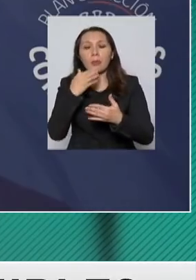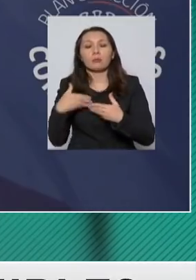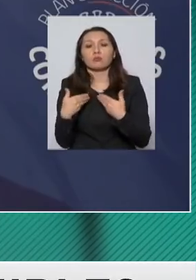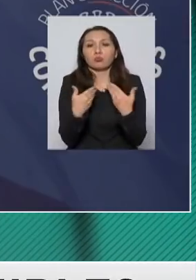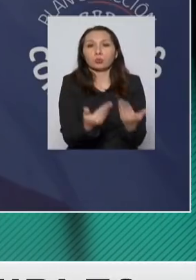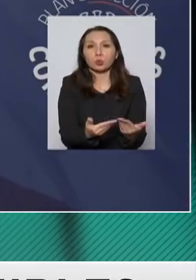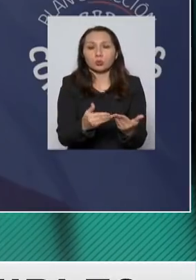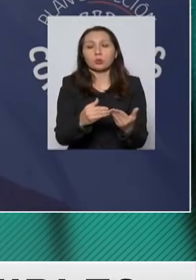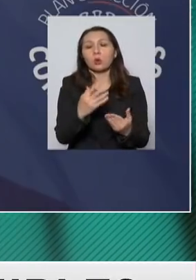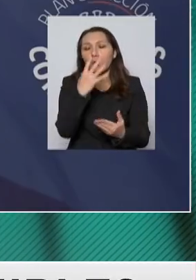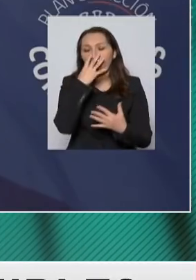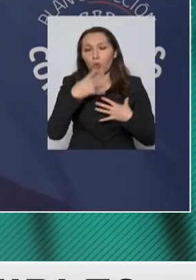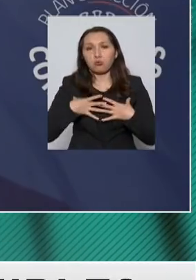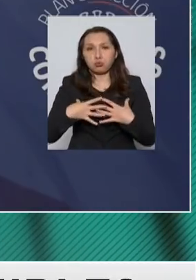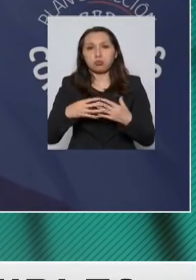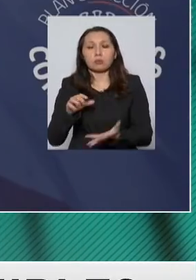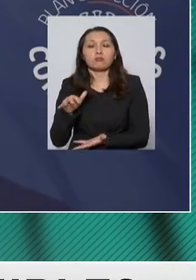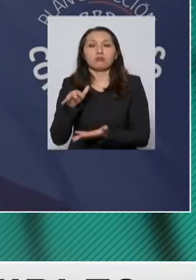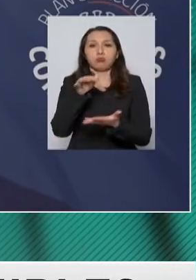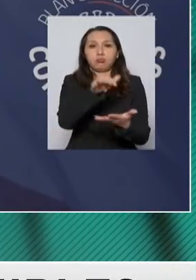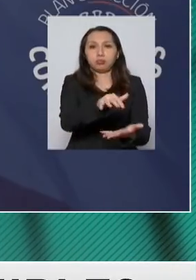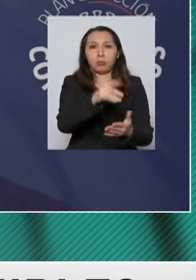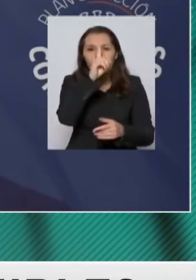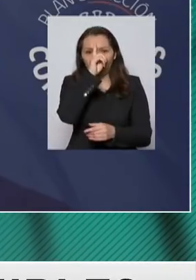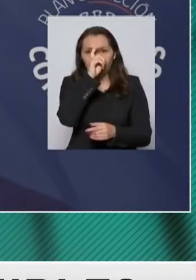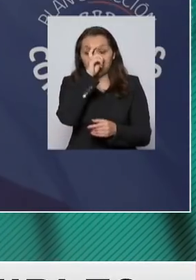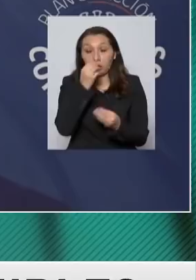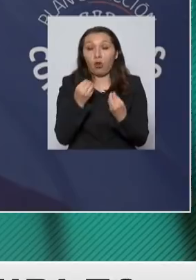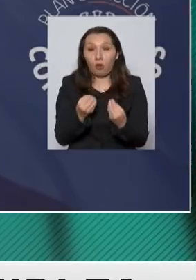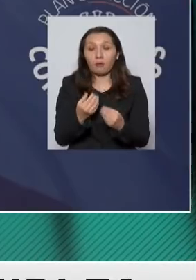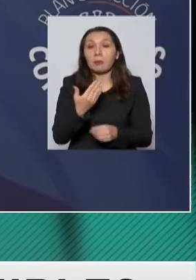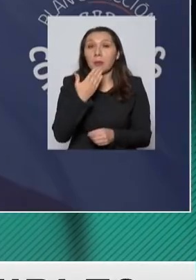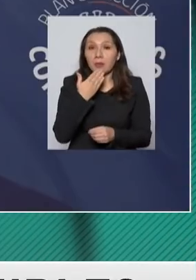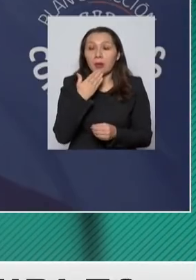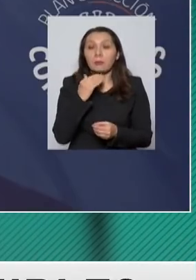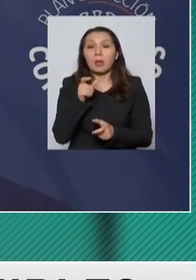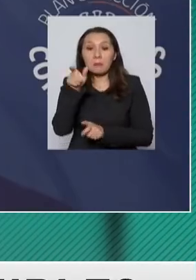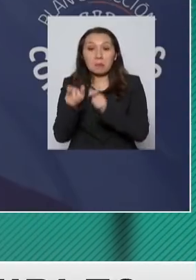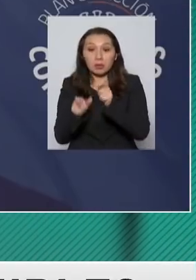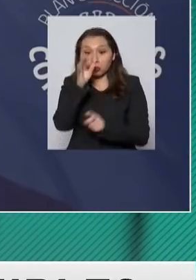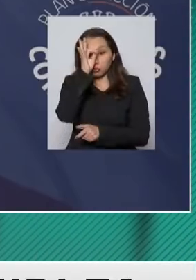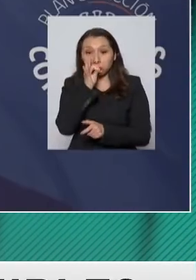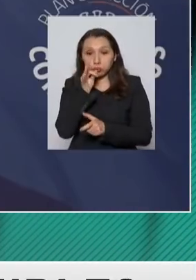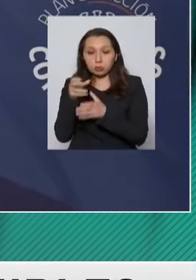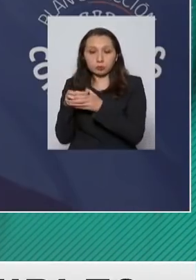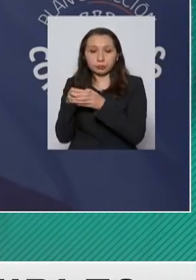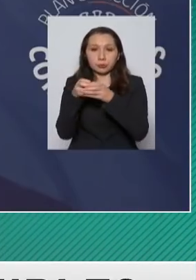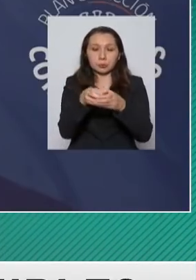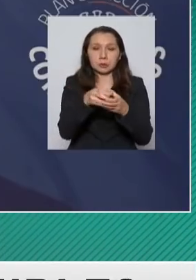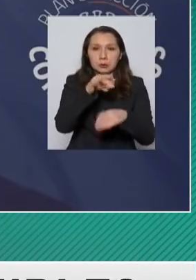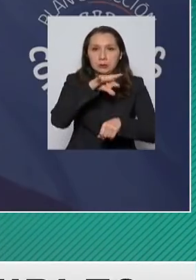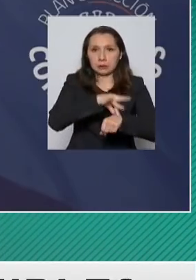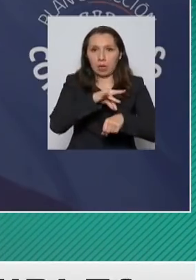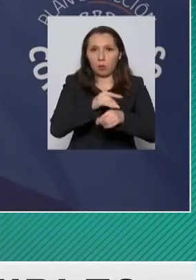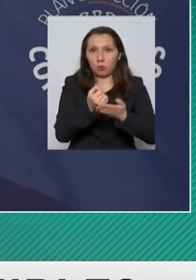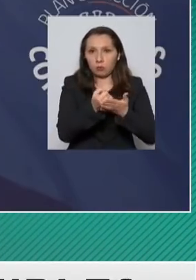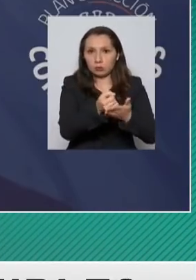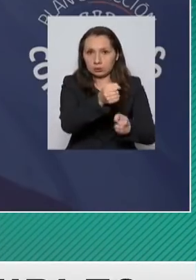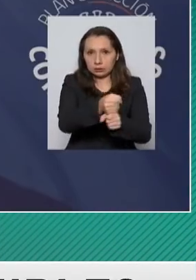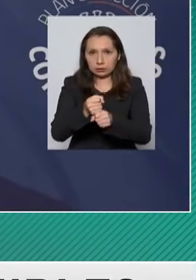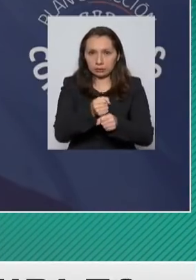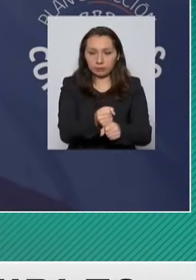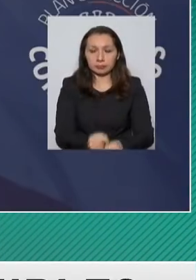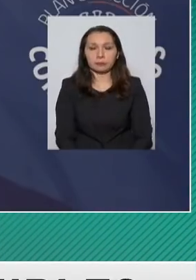ventiladores a los hospitales y obviamente también enviado personal de salud.